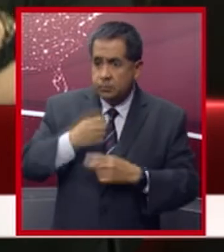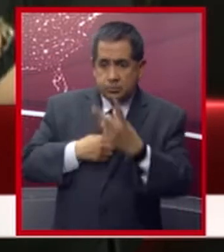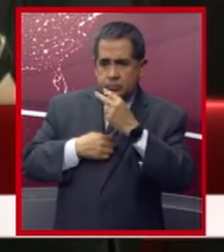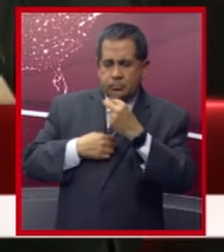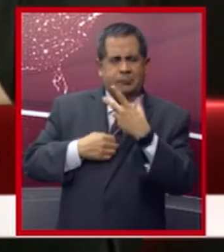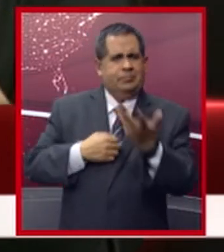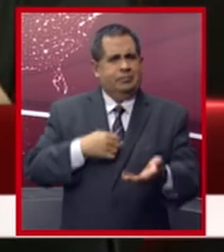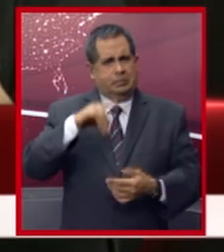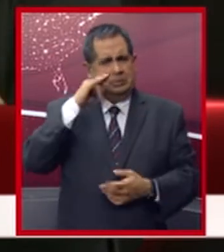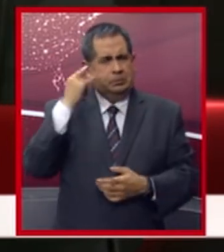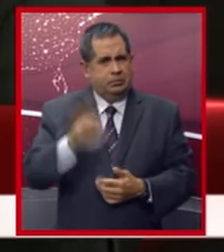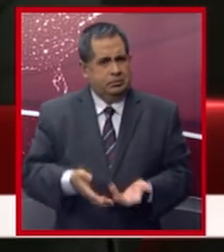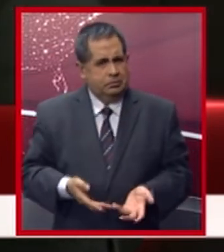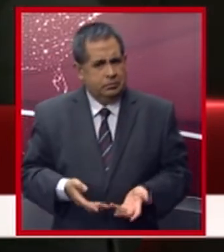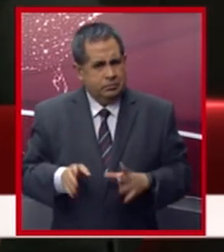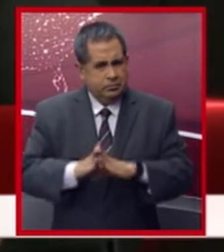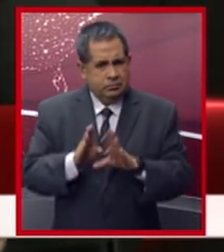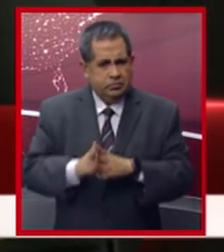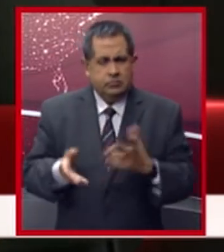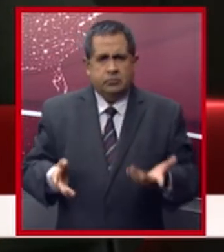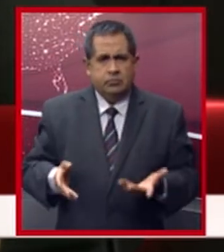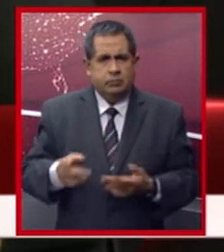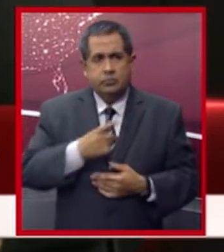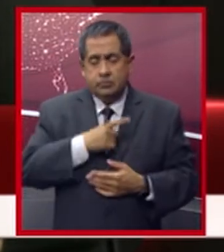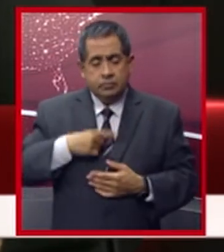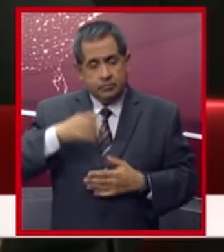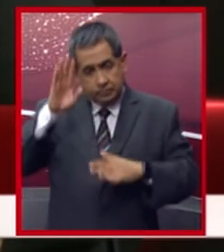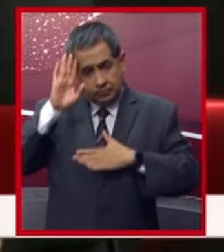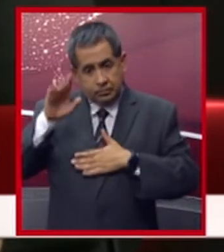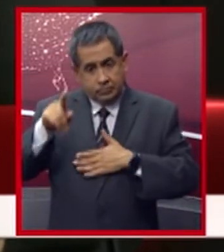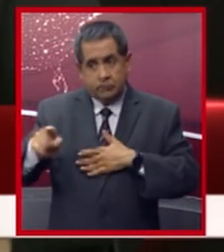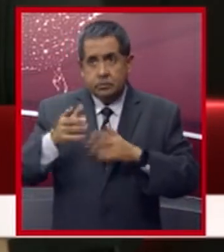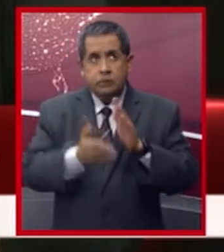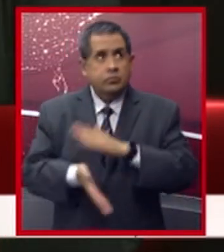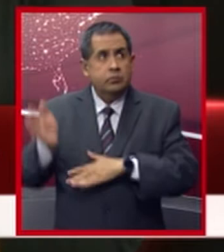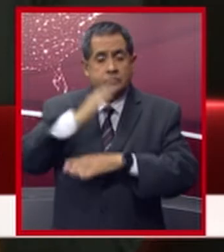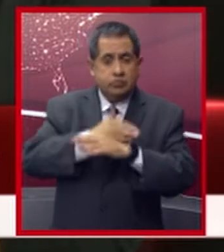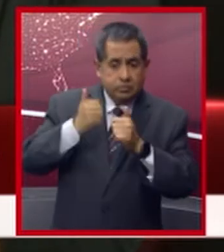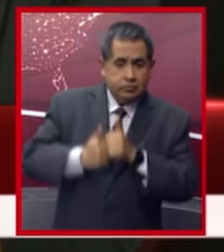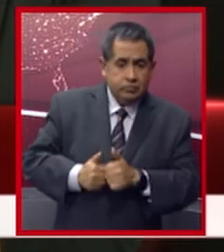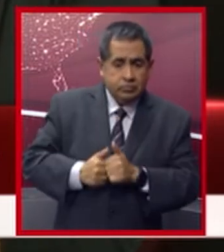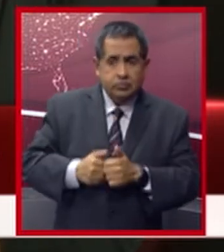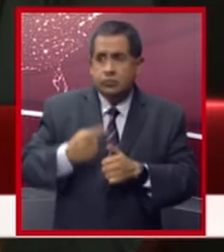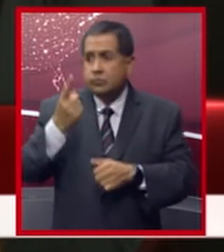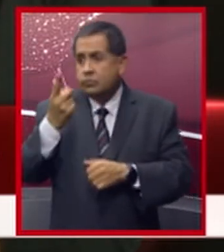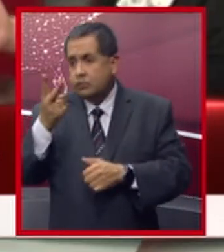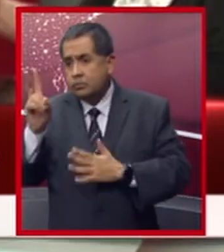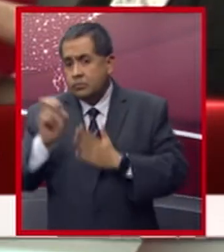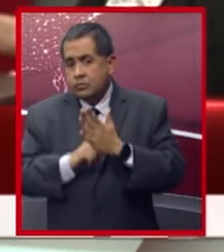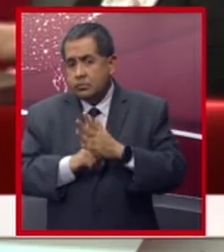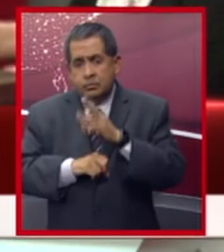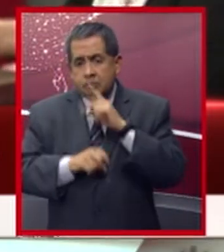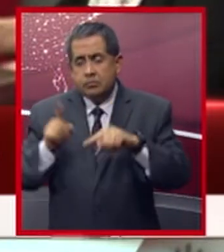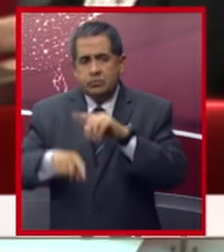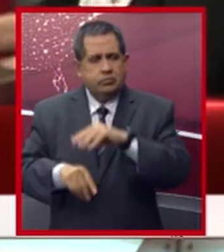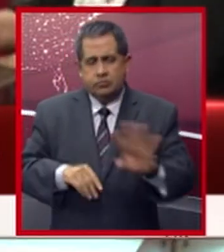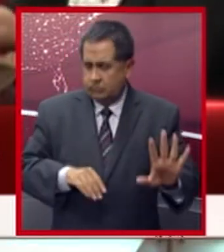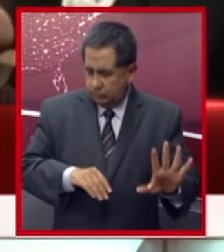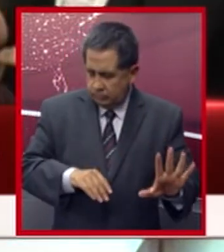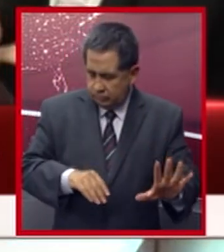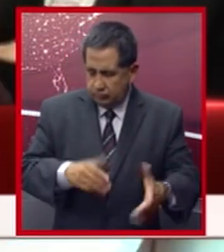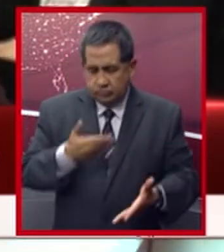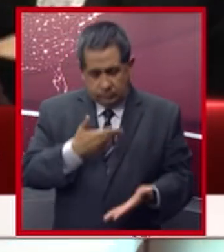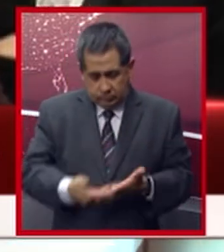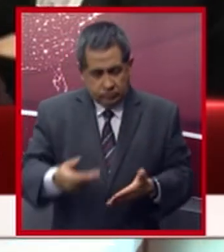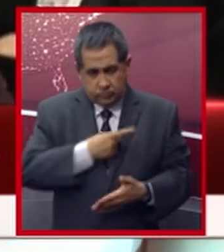porque había como el compromiso de, pero se va a quedar todo el año, si va a estar 1 mes, 2 meses, pues no. Ahora están obligados a